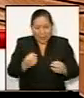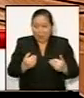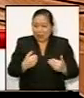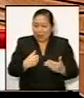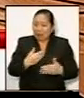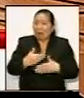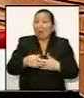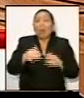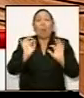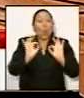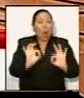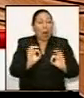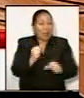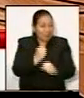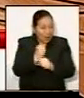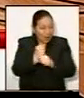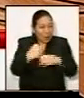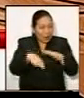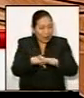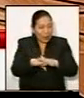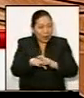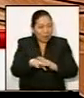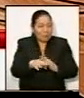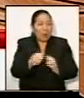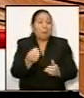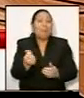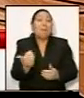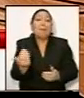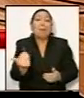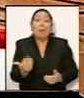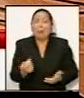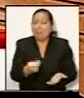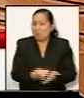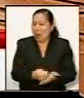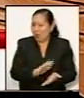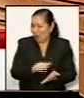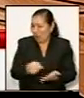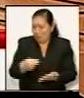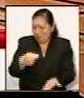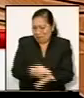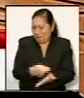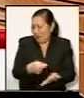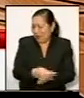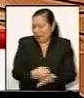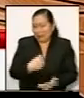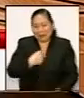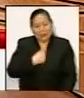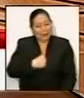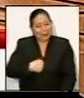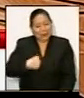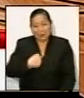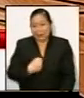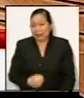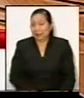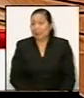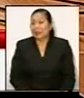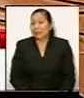deben seguir trabajando en el dinero y cobrando con los impuestos de todos los peruanos y eso sí me indigna